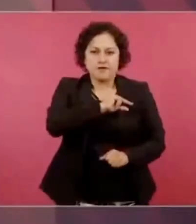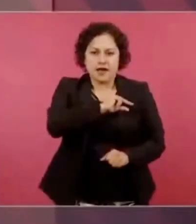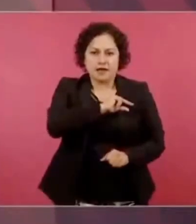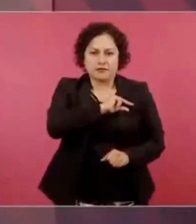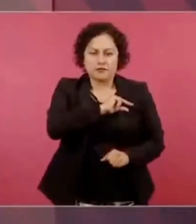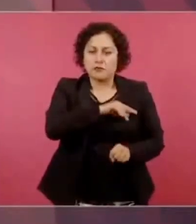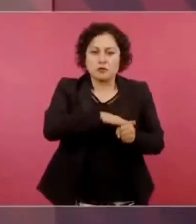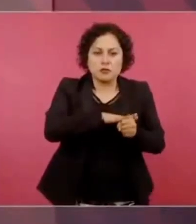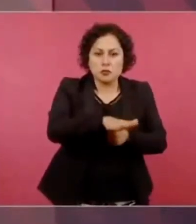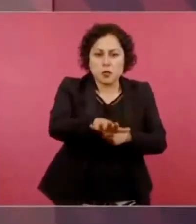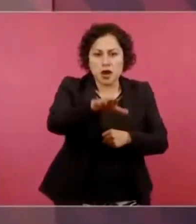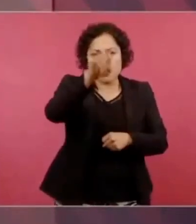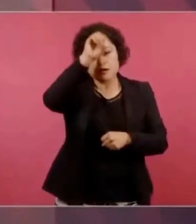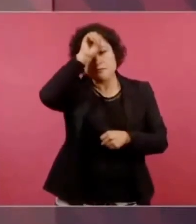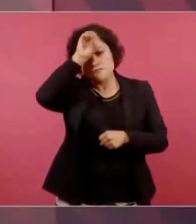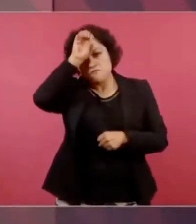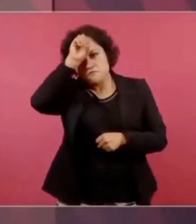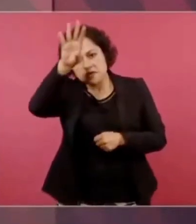entregaron los ferrocarriles,